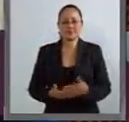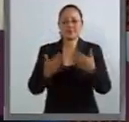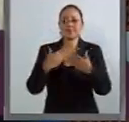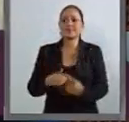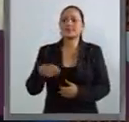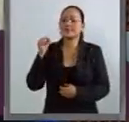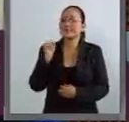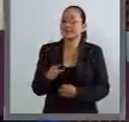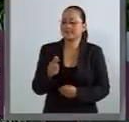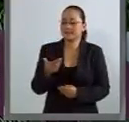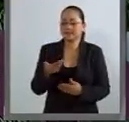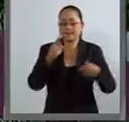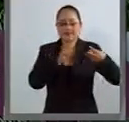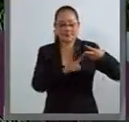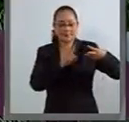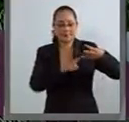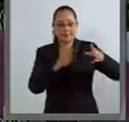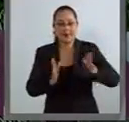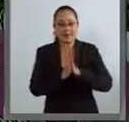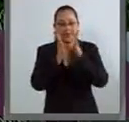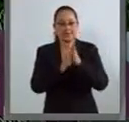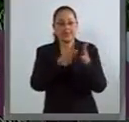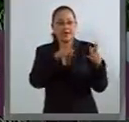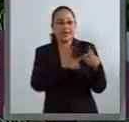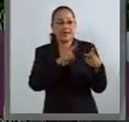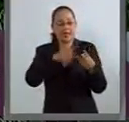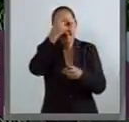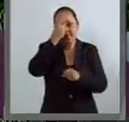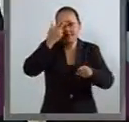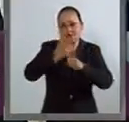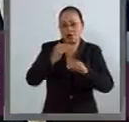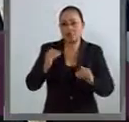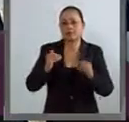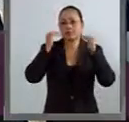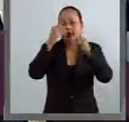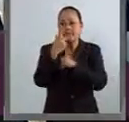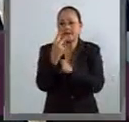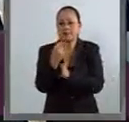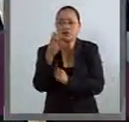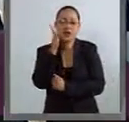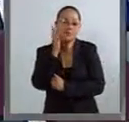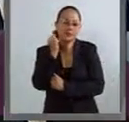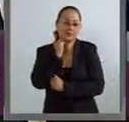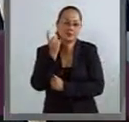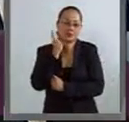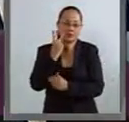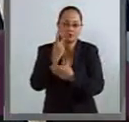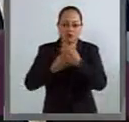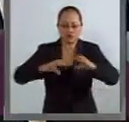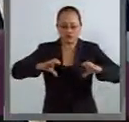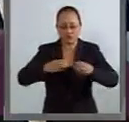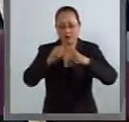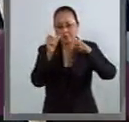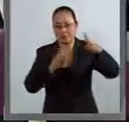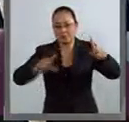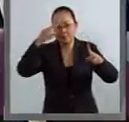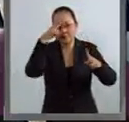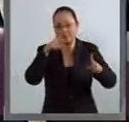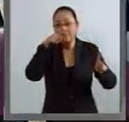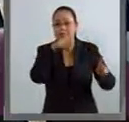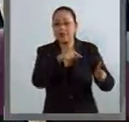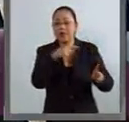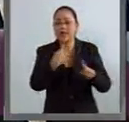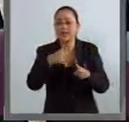Y nuestra tercera participante es la directora general de la Televisión del Congreso General de los Estados Unidos Mexicanos.